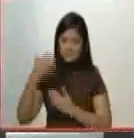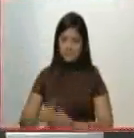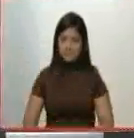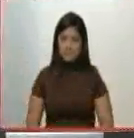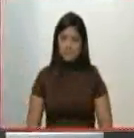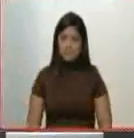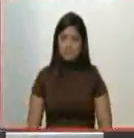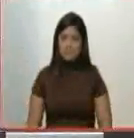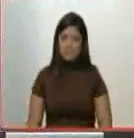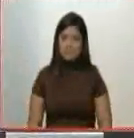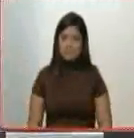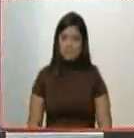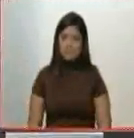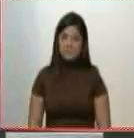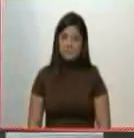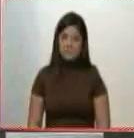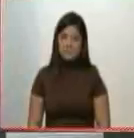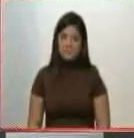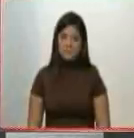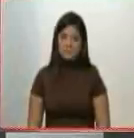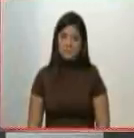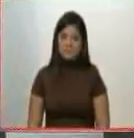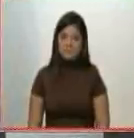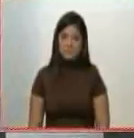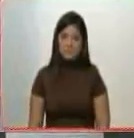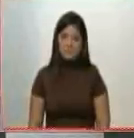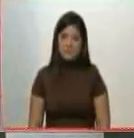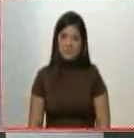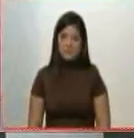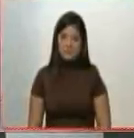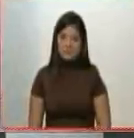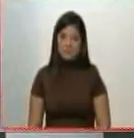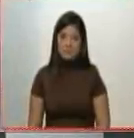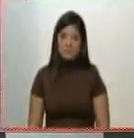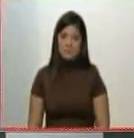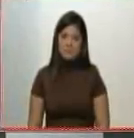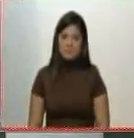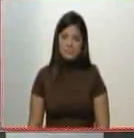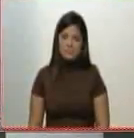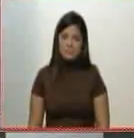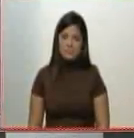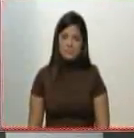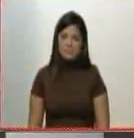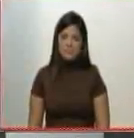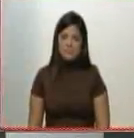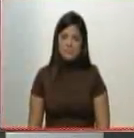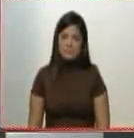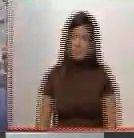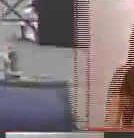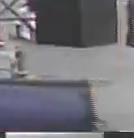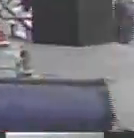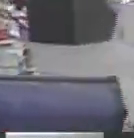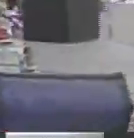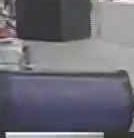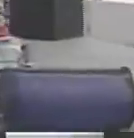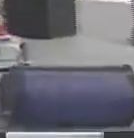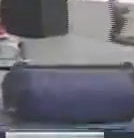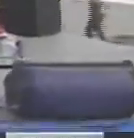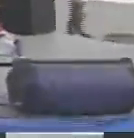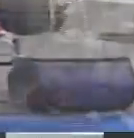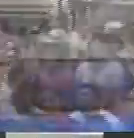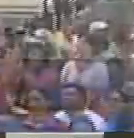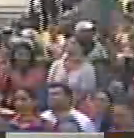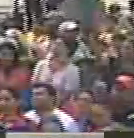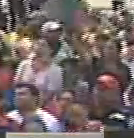de la madre, África, yo soy un Congo de la madre, África. Venimos el Congo de la madre, África, otra con Congo es su